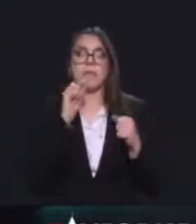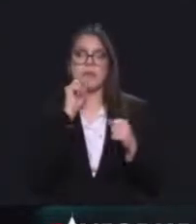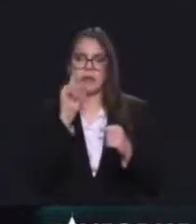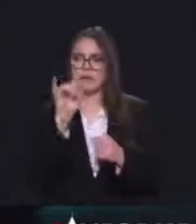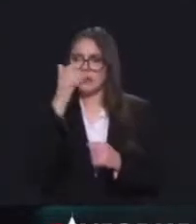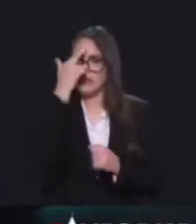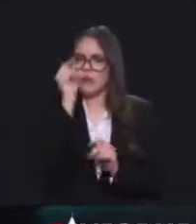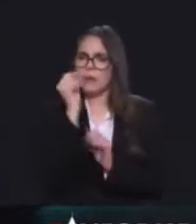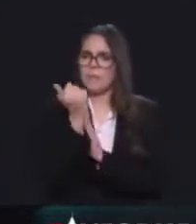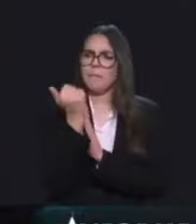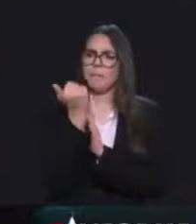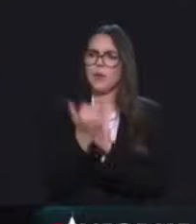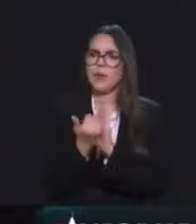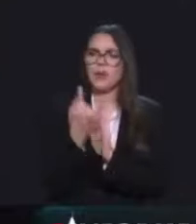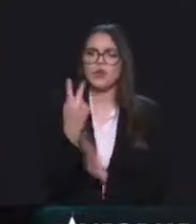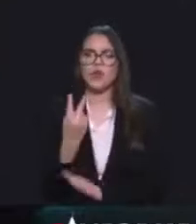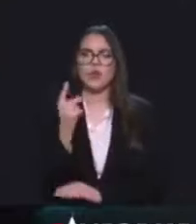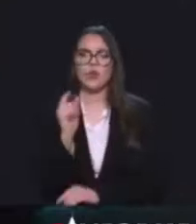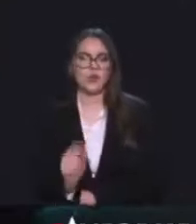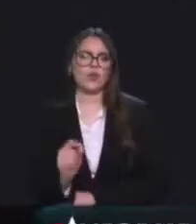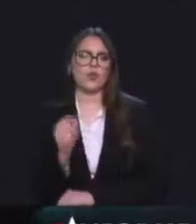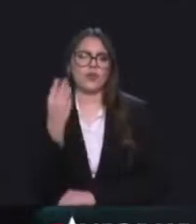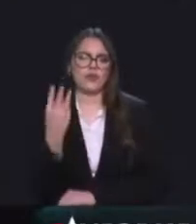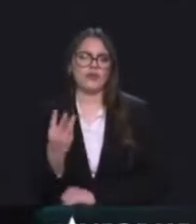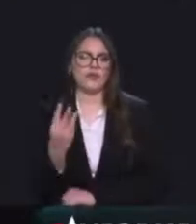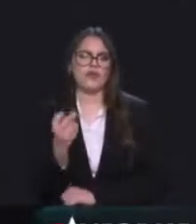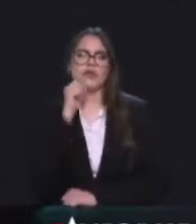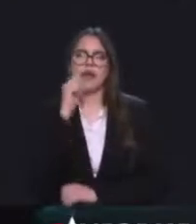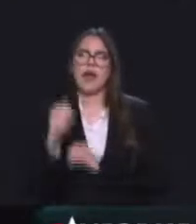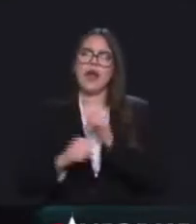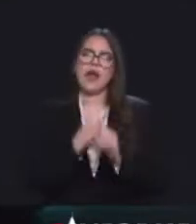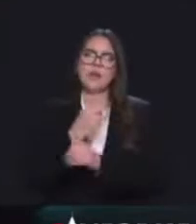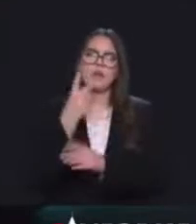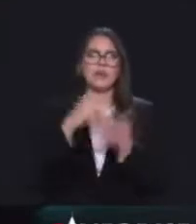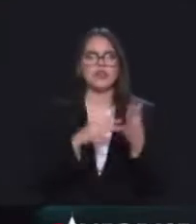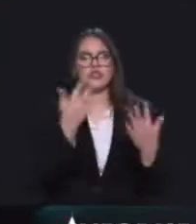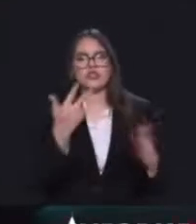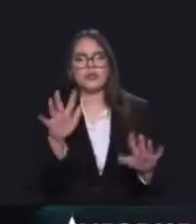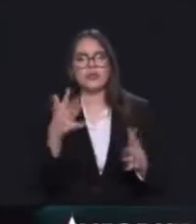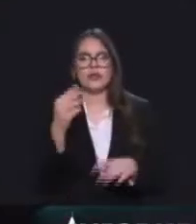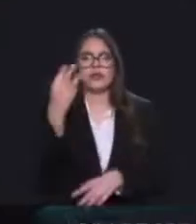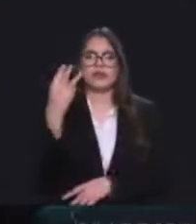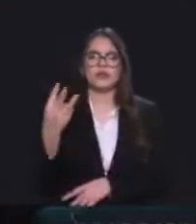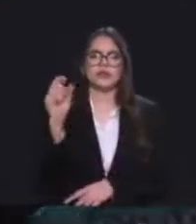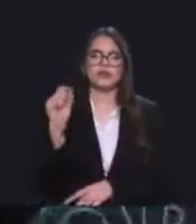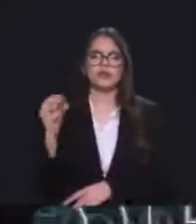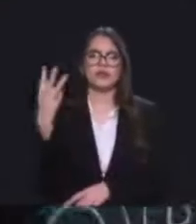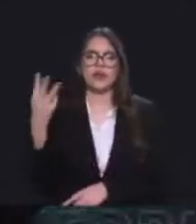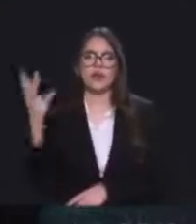de 2.3 puntos porcentuales, y en 2018 hubiera sido de 3.3 puntos